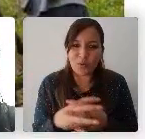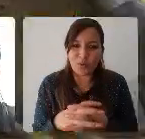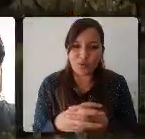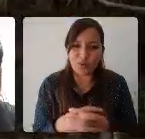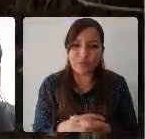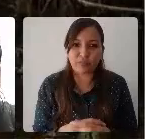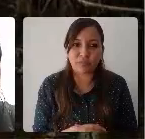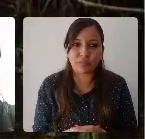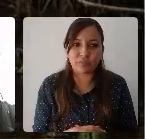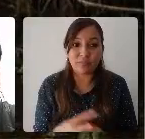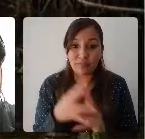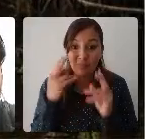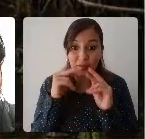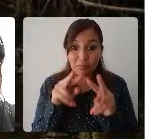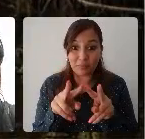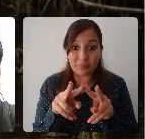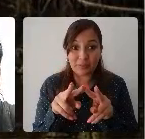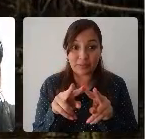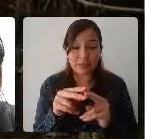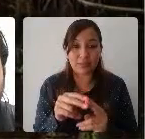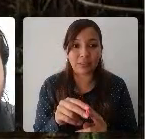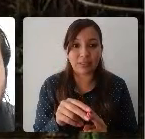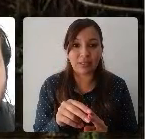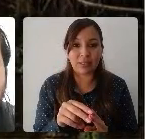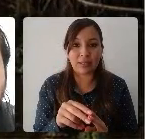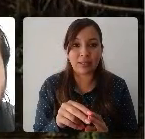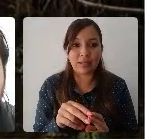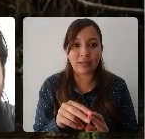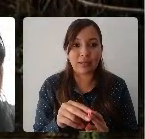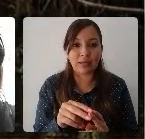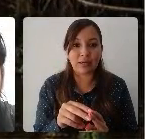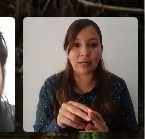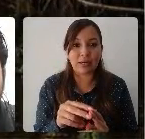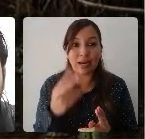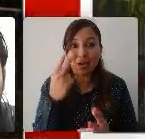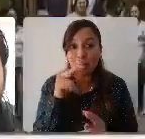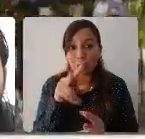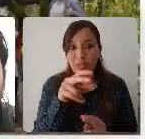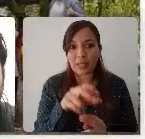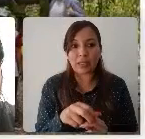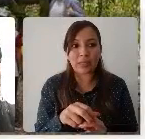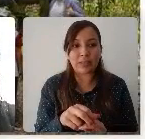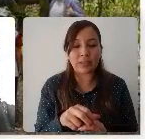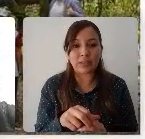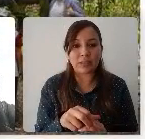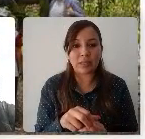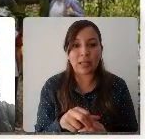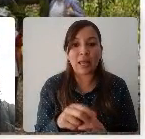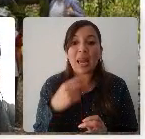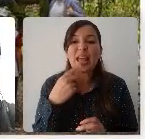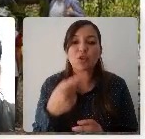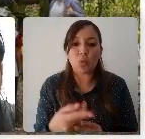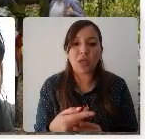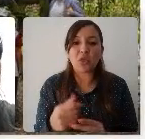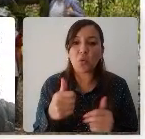Y pues, ¿qué les decir? Me voy a detener aquí porque seguro Juan les va a dar mayor alcance, pero es una experiencia muy interesante.